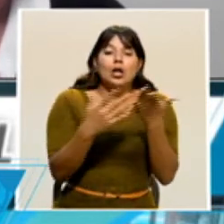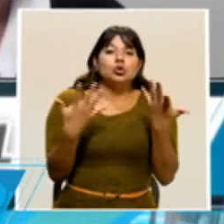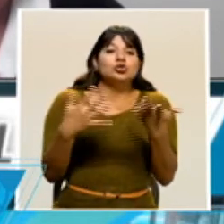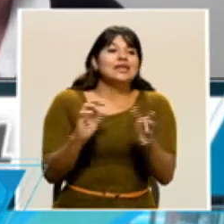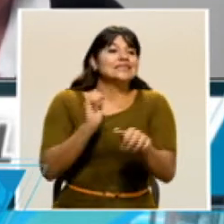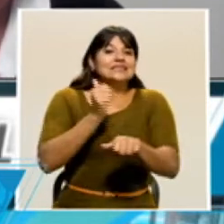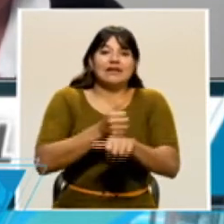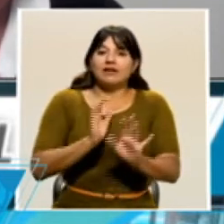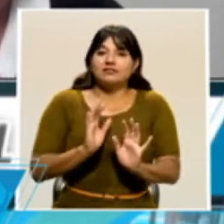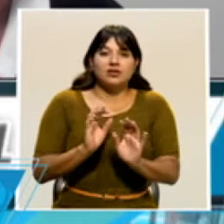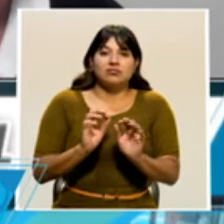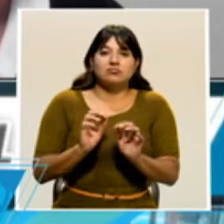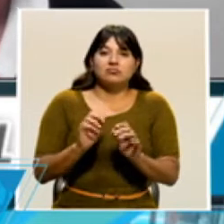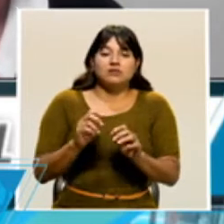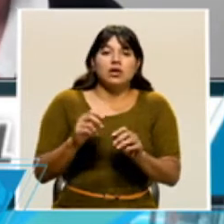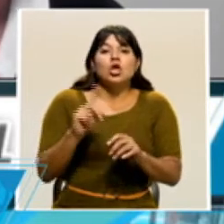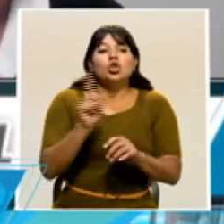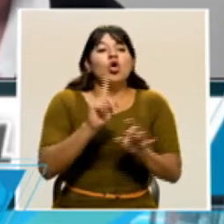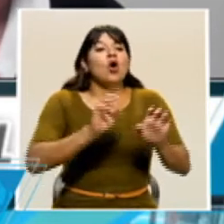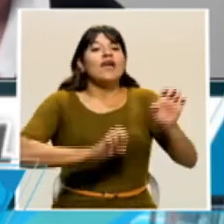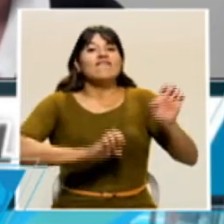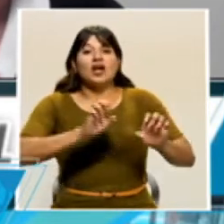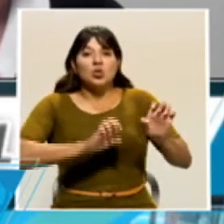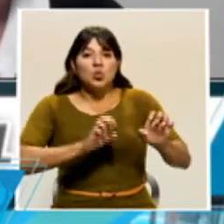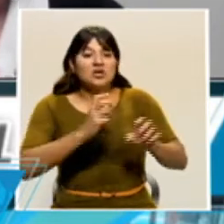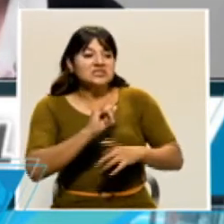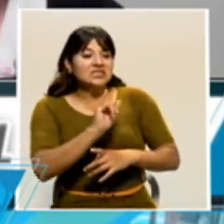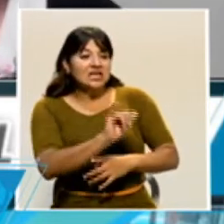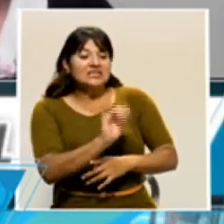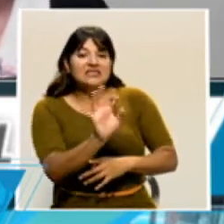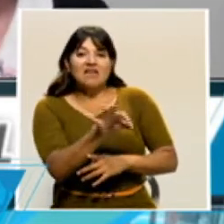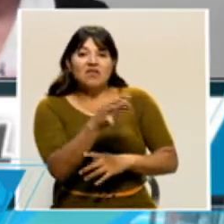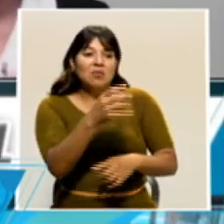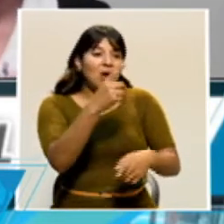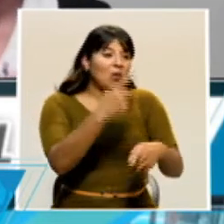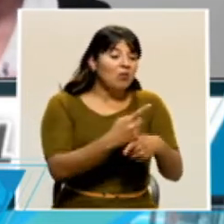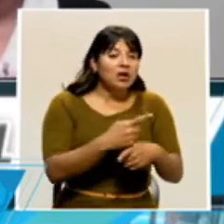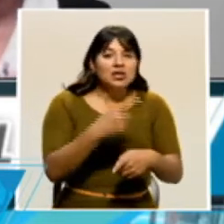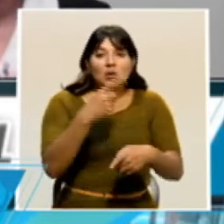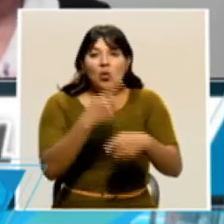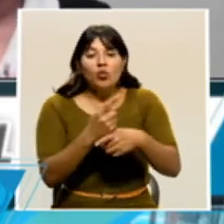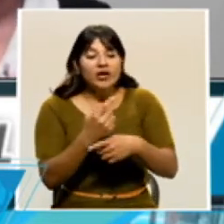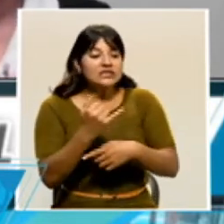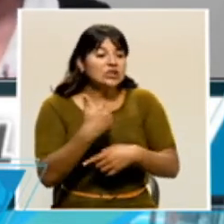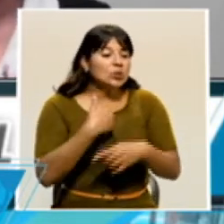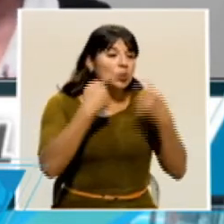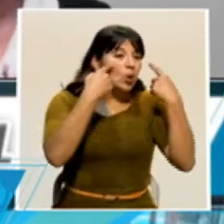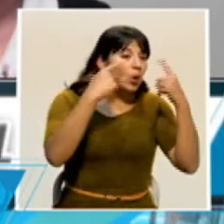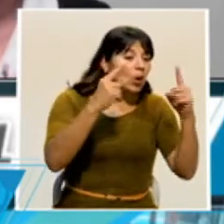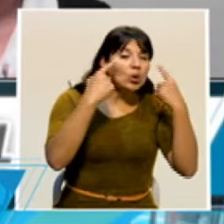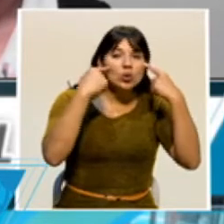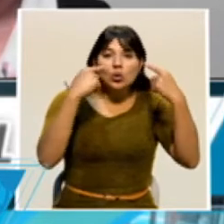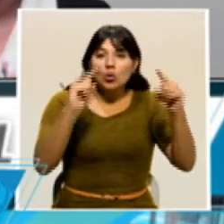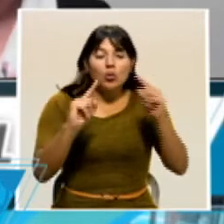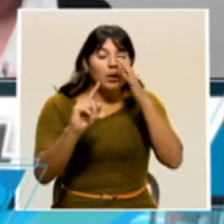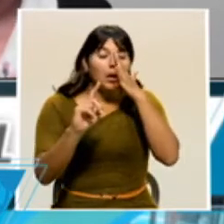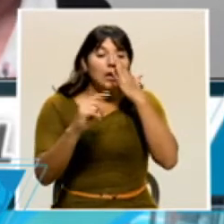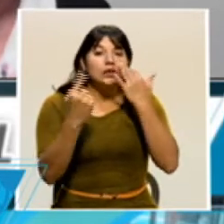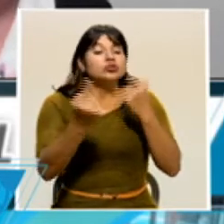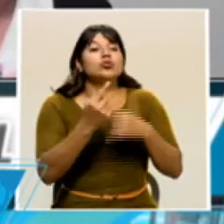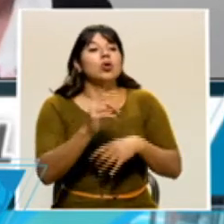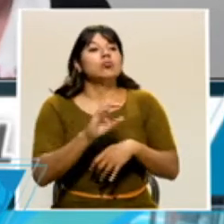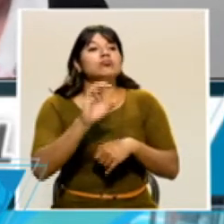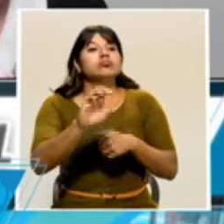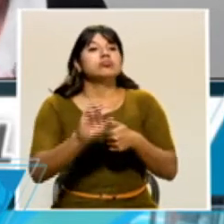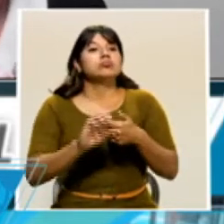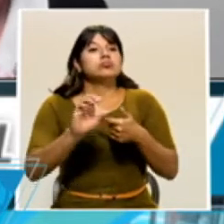evalúan si finalmente dio resultado la propuesta que se hacía de destinarle X porcentaje del presupuesto